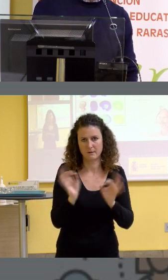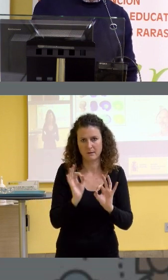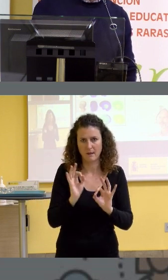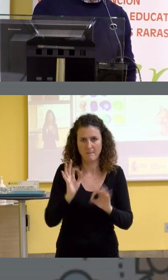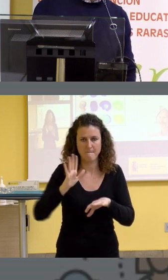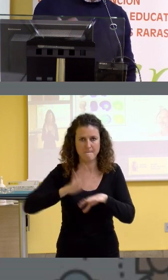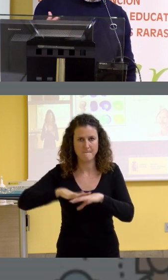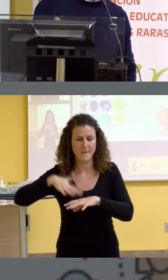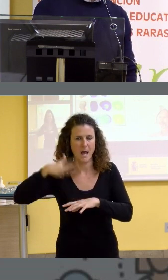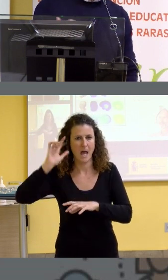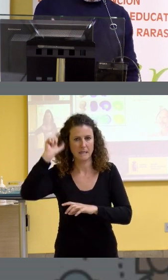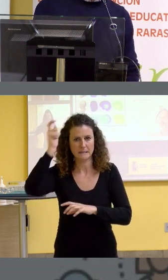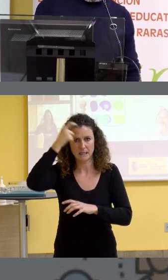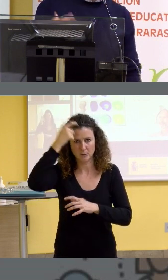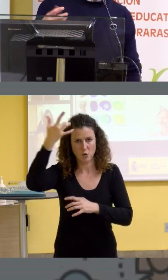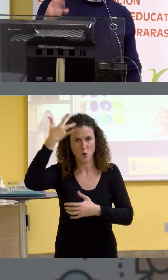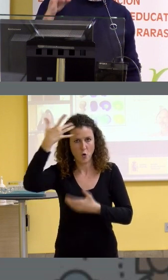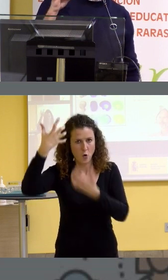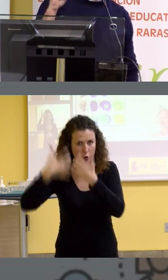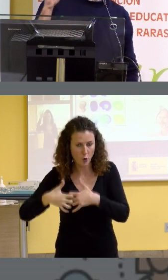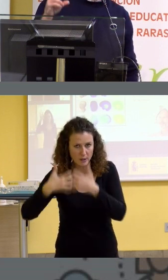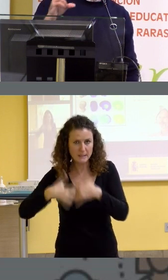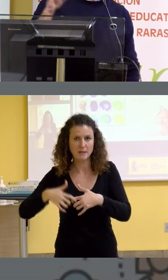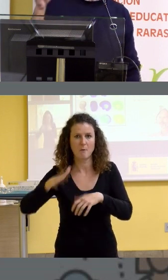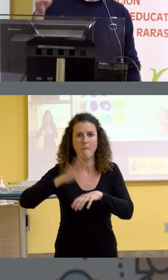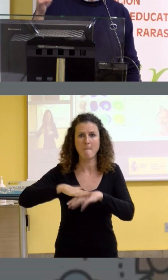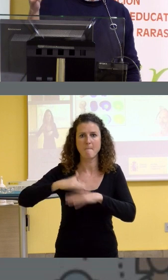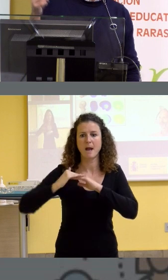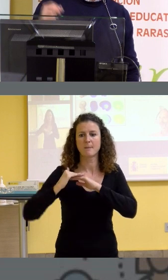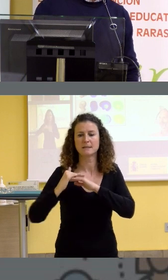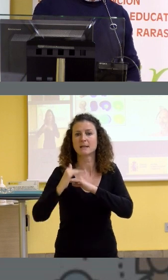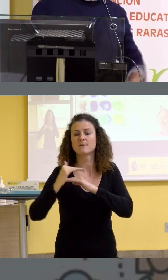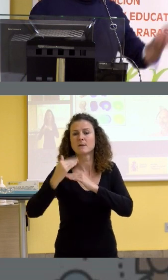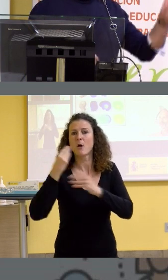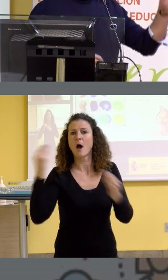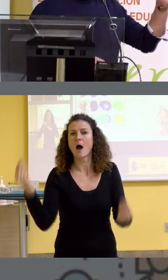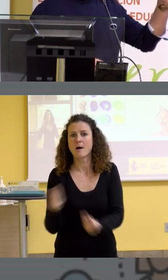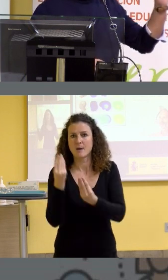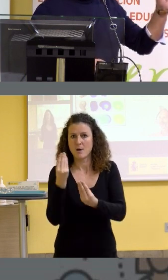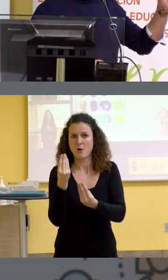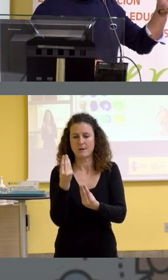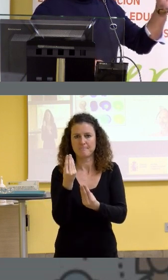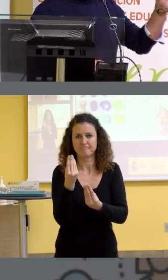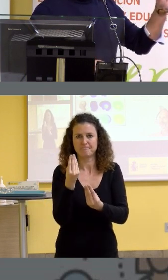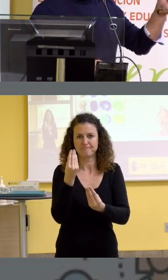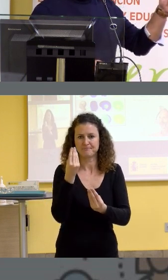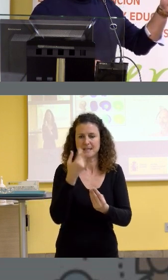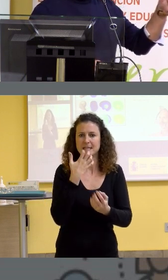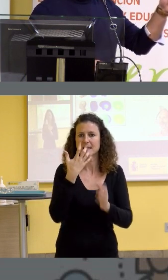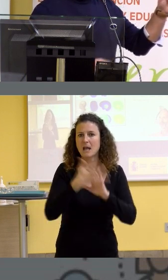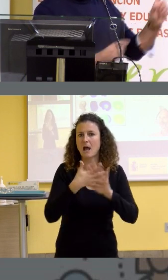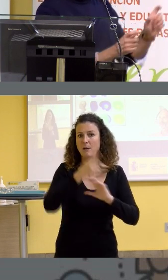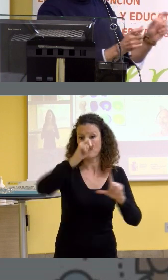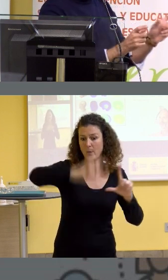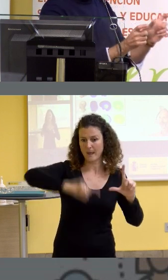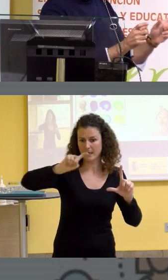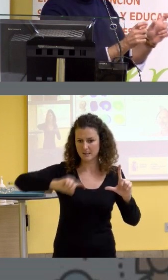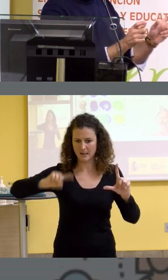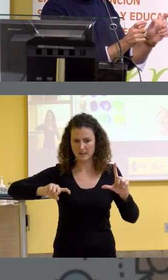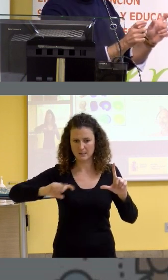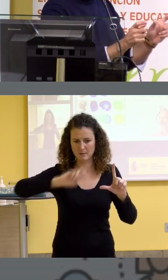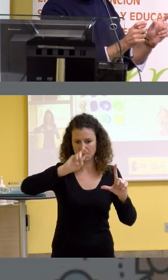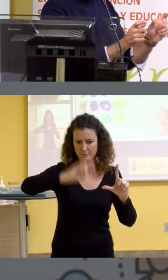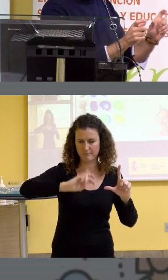trastornos cognitivos ni en mantenimiento de la mejora del cambio detectado. Una cosa cuando haces estadística es que dos variables